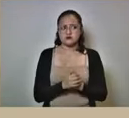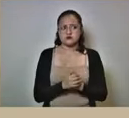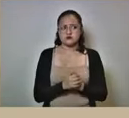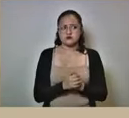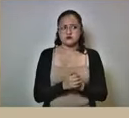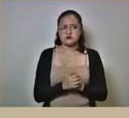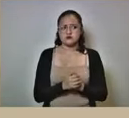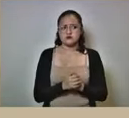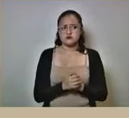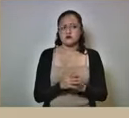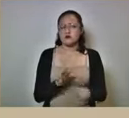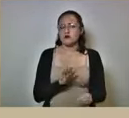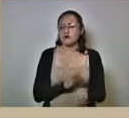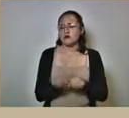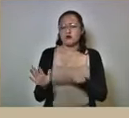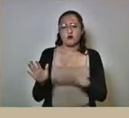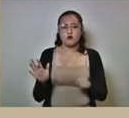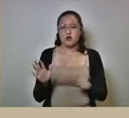cualquier tipo de